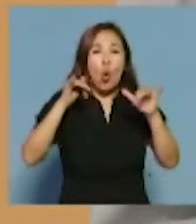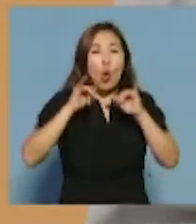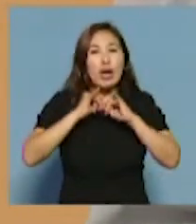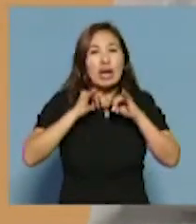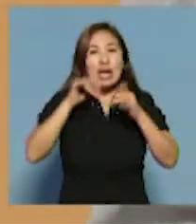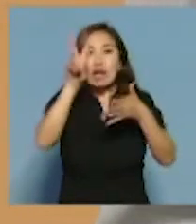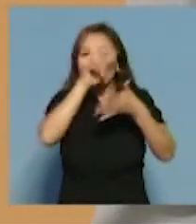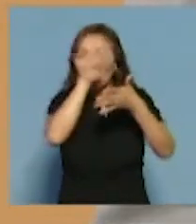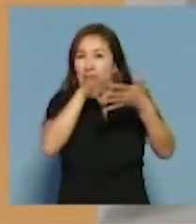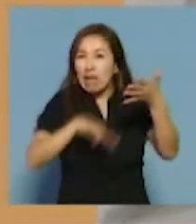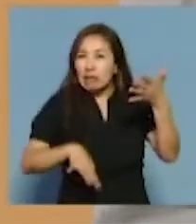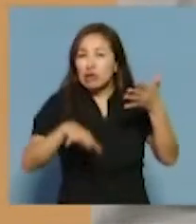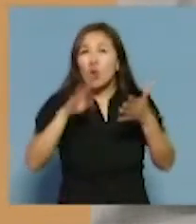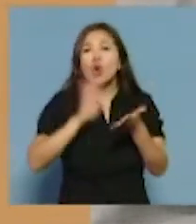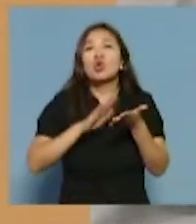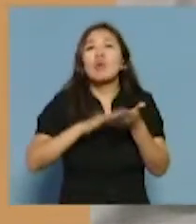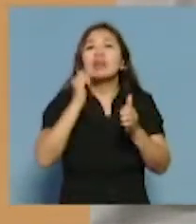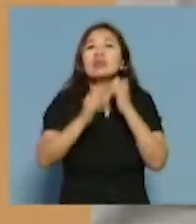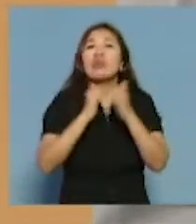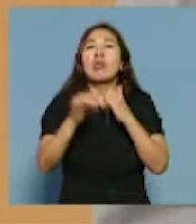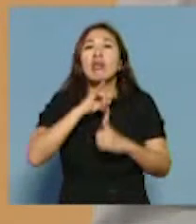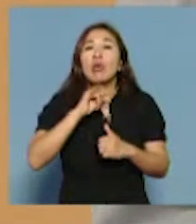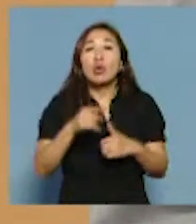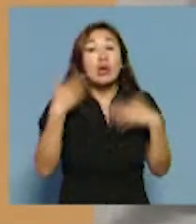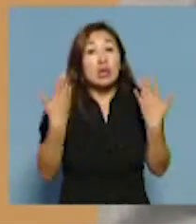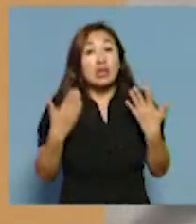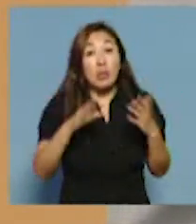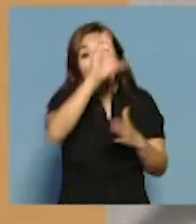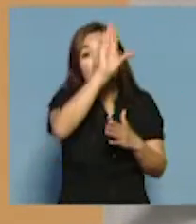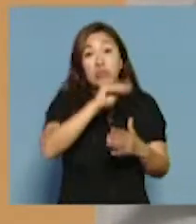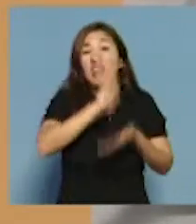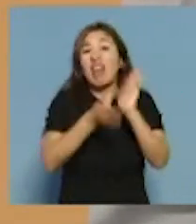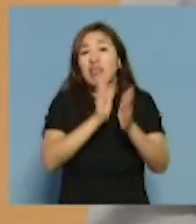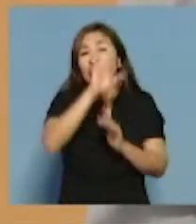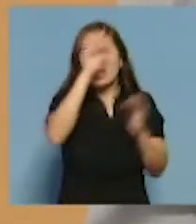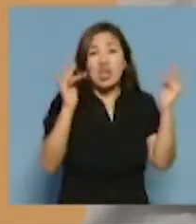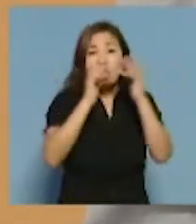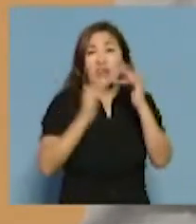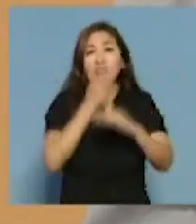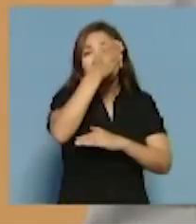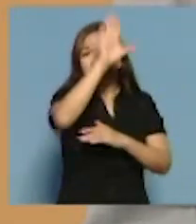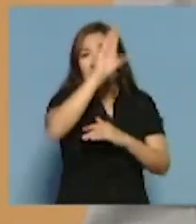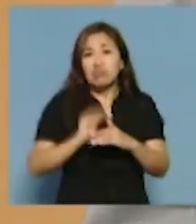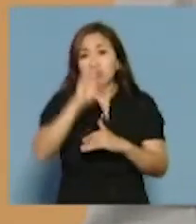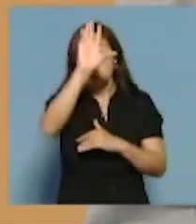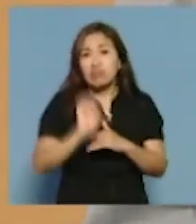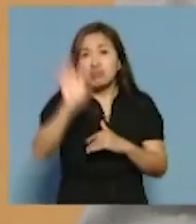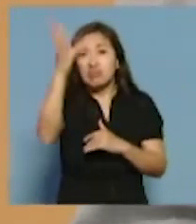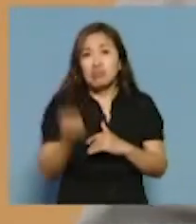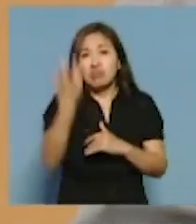artículos referidos a la historia que se pueden descargar gratuitamente por internet o sea están a